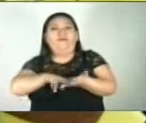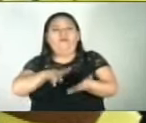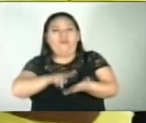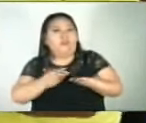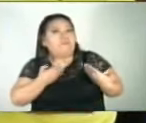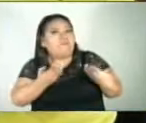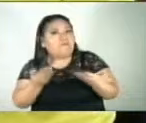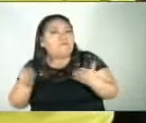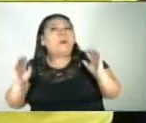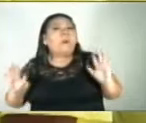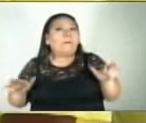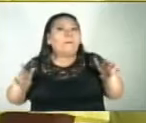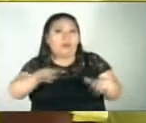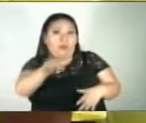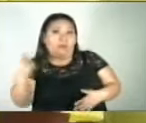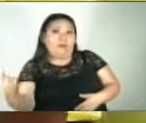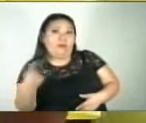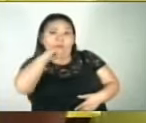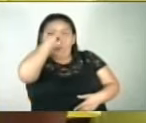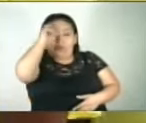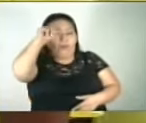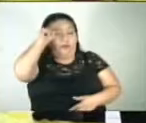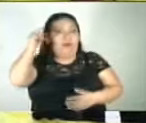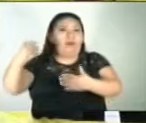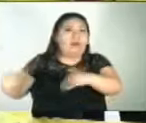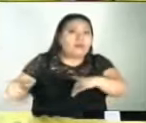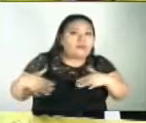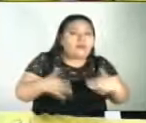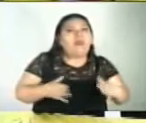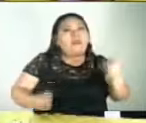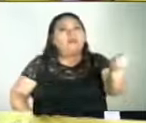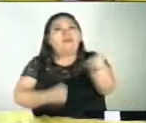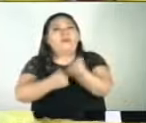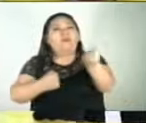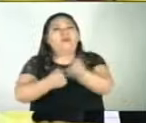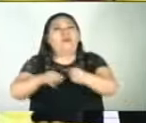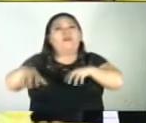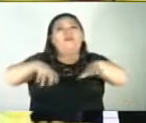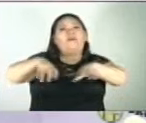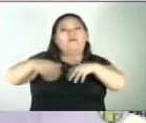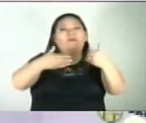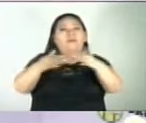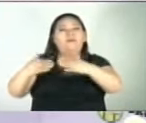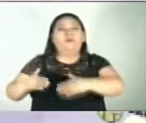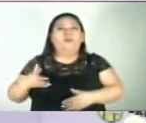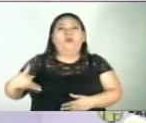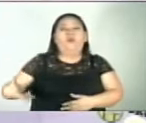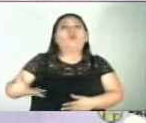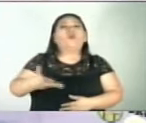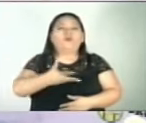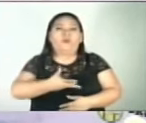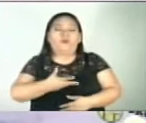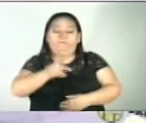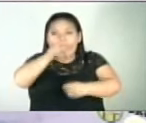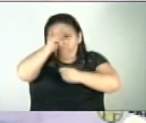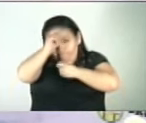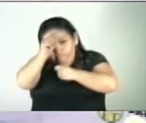cuales serán utilizadas por sus miembros en las distintas tareas de socorro a nivel nacional. Para nosotros es un verdadero